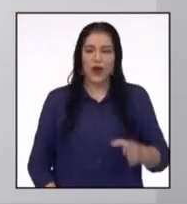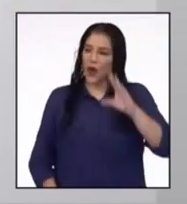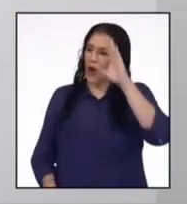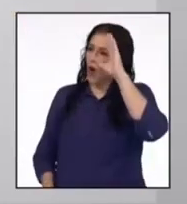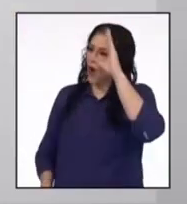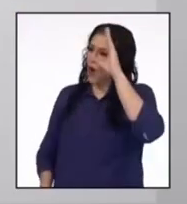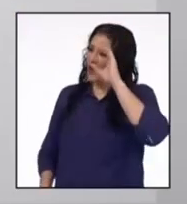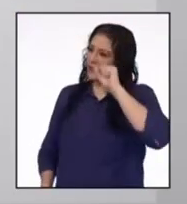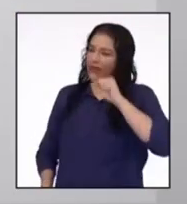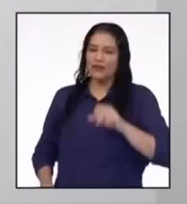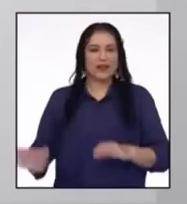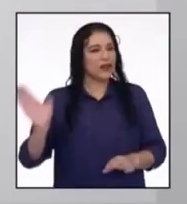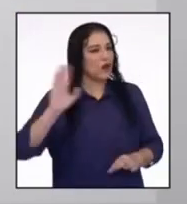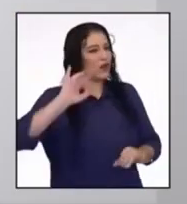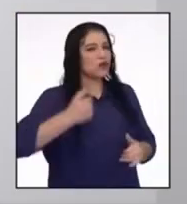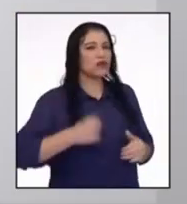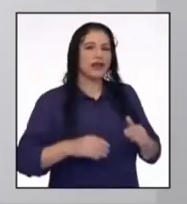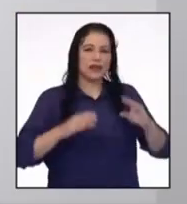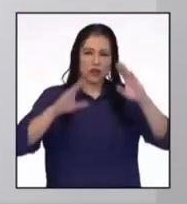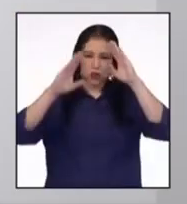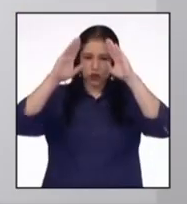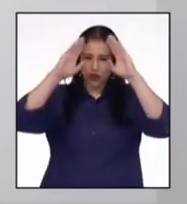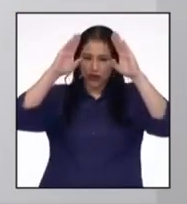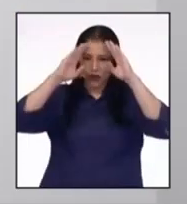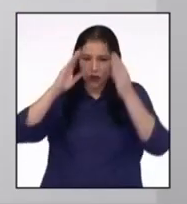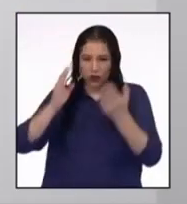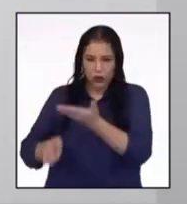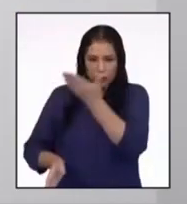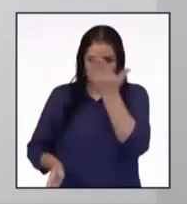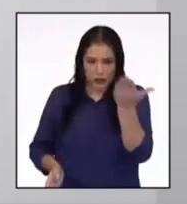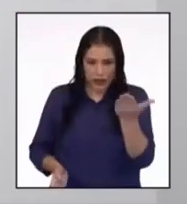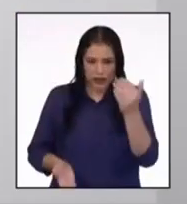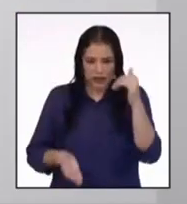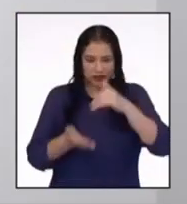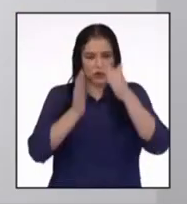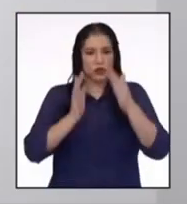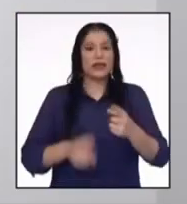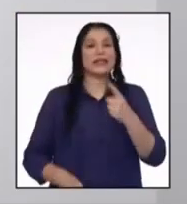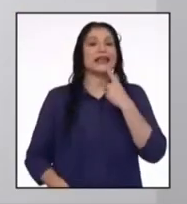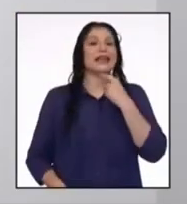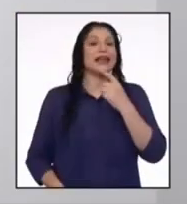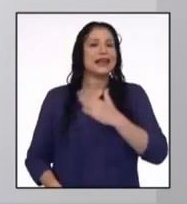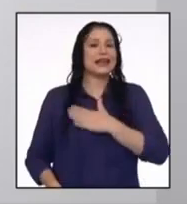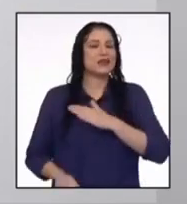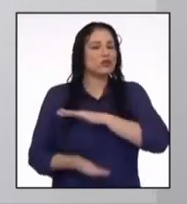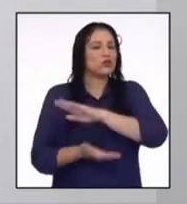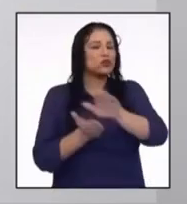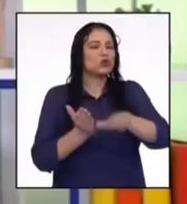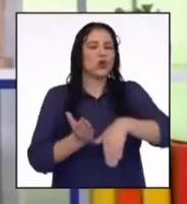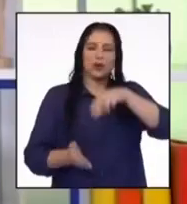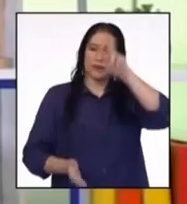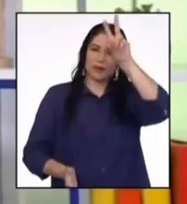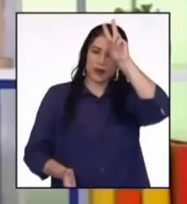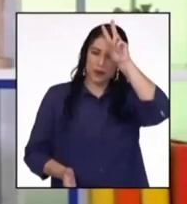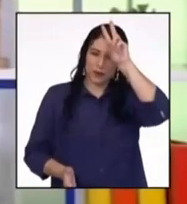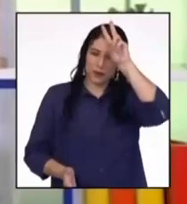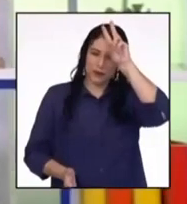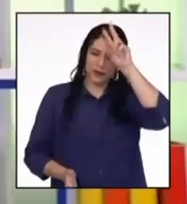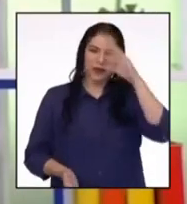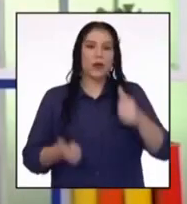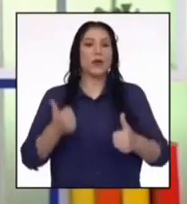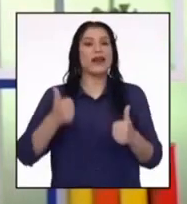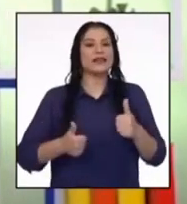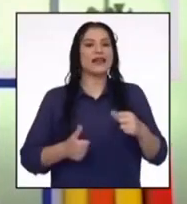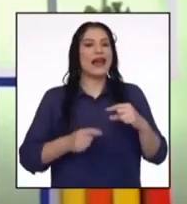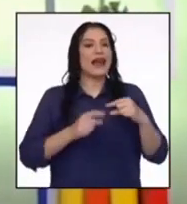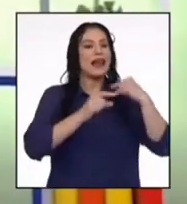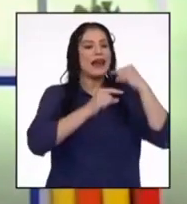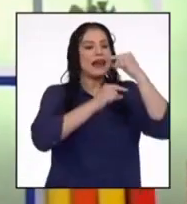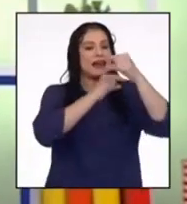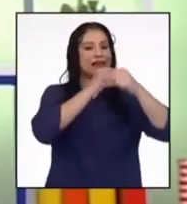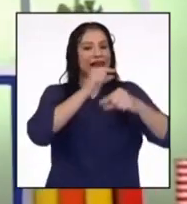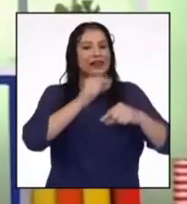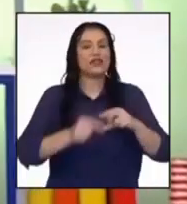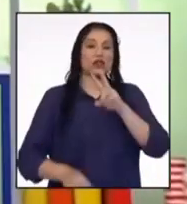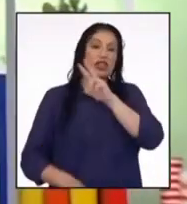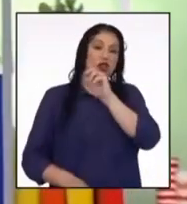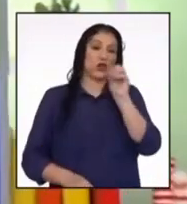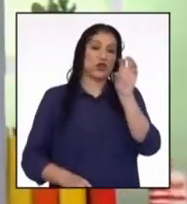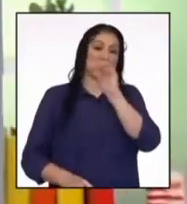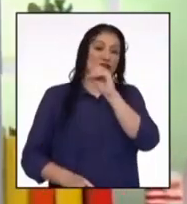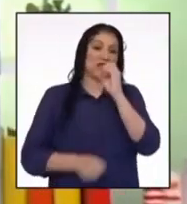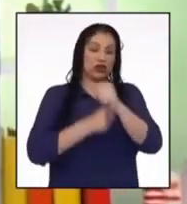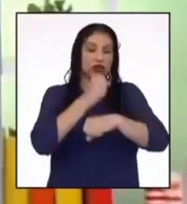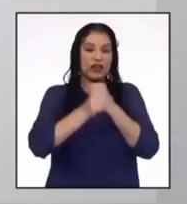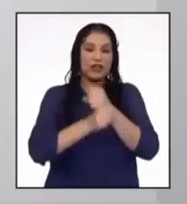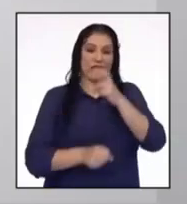hola Junior, y un saludo especial para los estudiantes de quinto grado de todo el Perú. La generación bicentenario de la